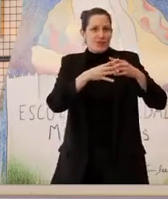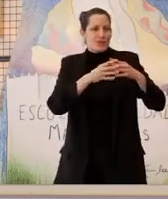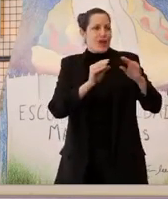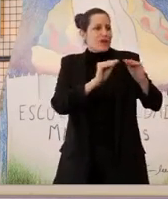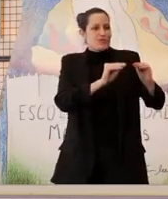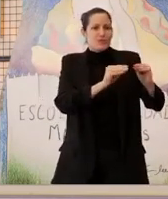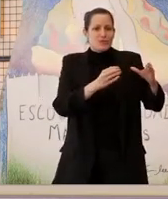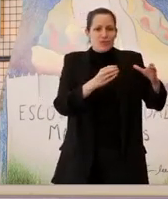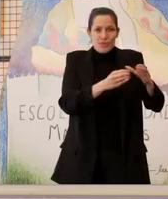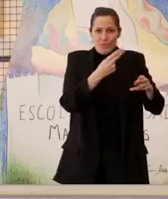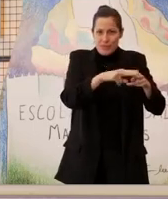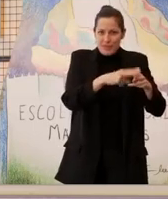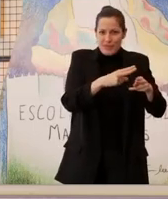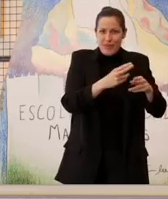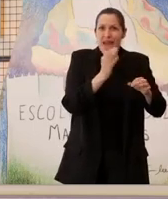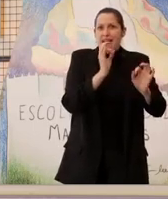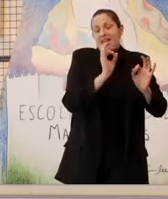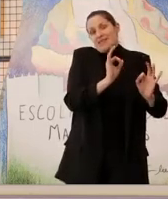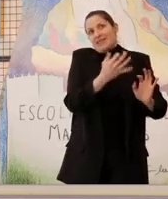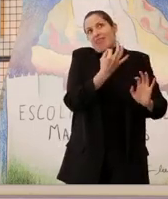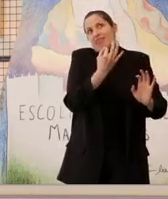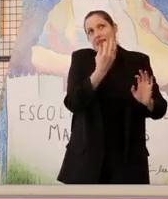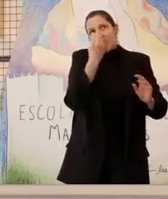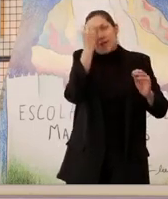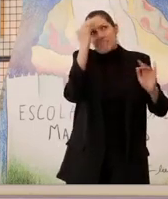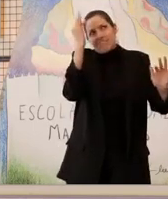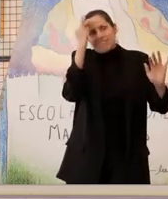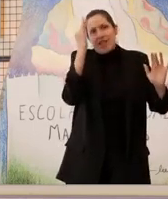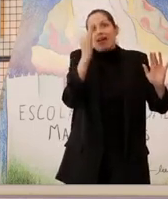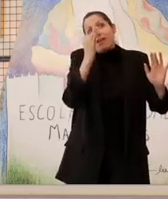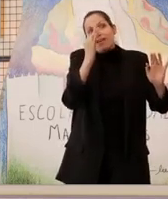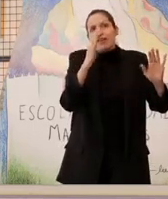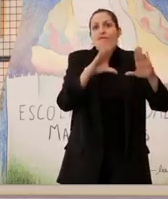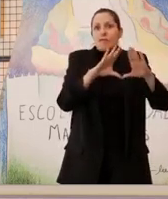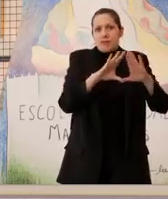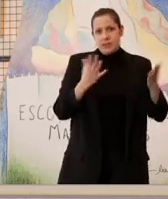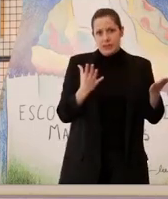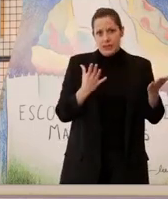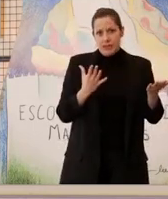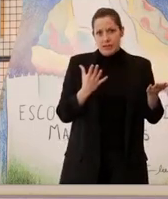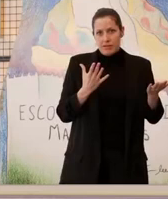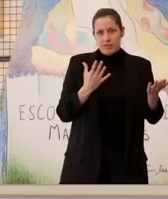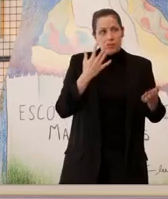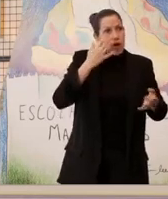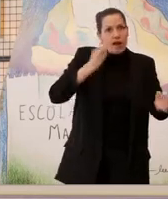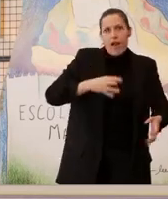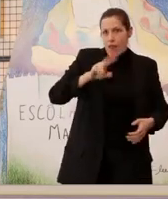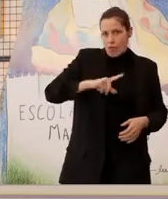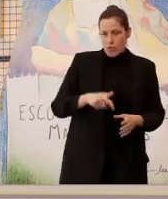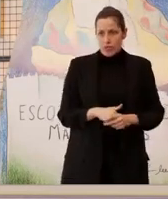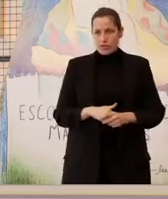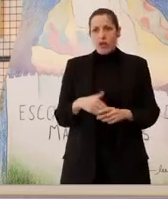pero que no lo es entonces Se ha producido este esto es una hipótesis solo de trabajo